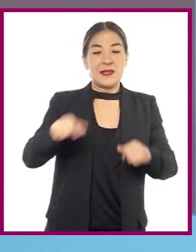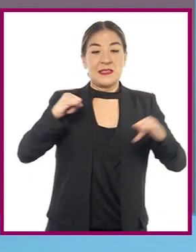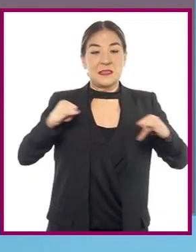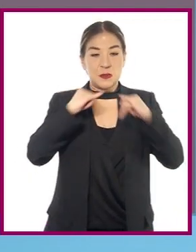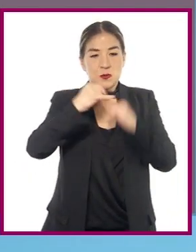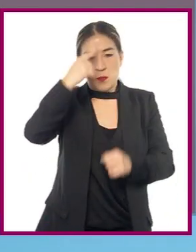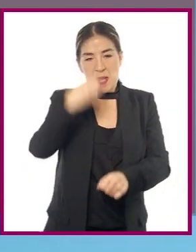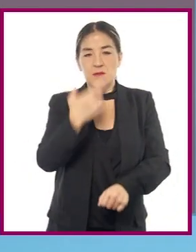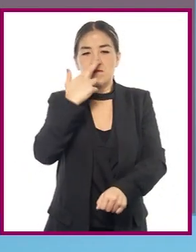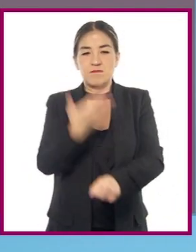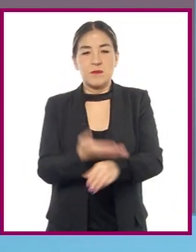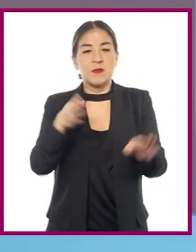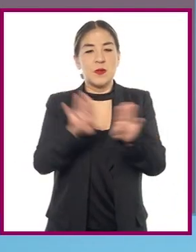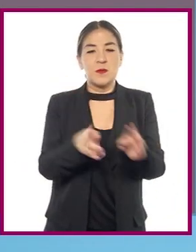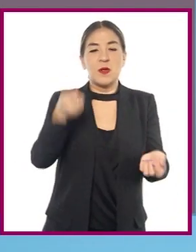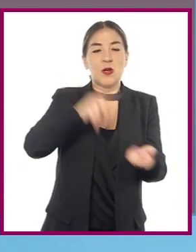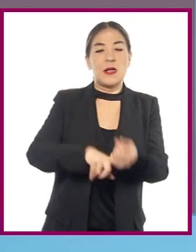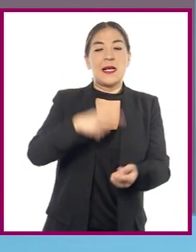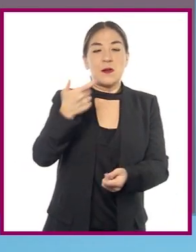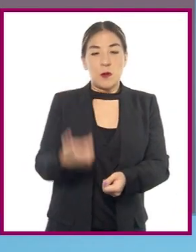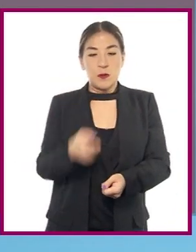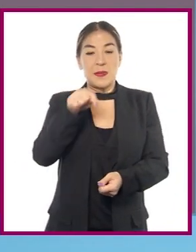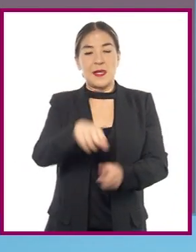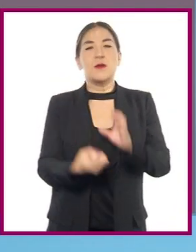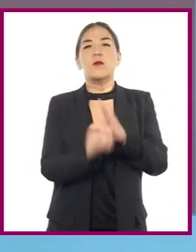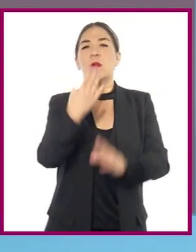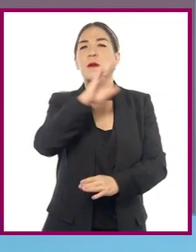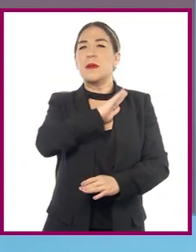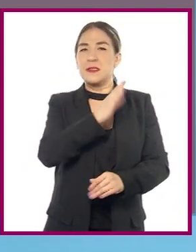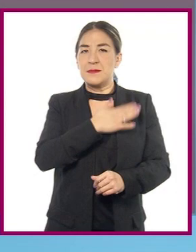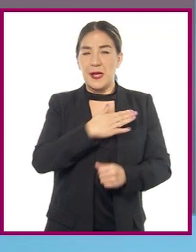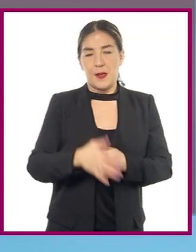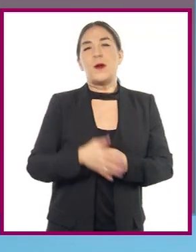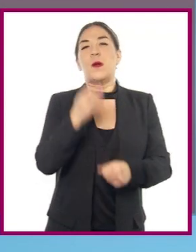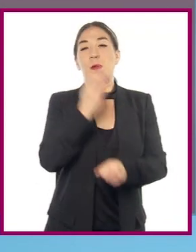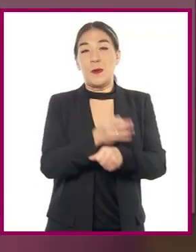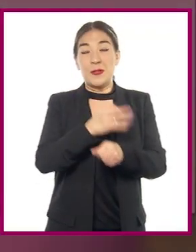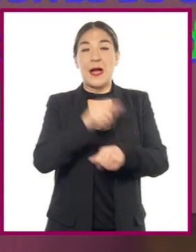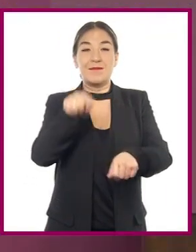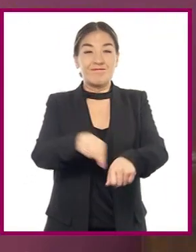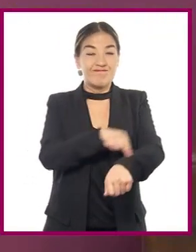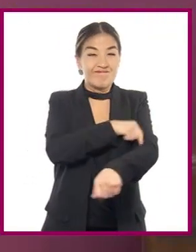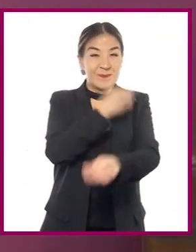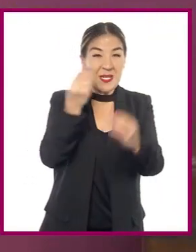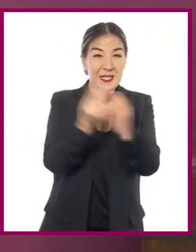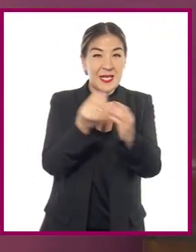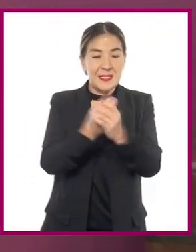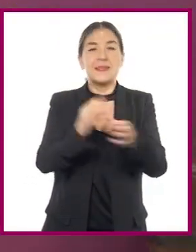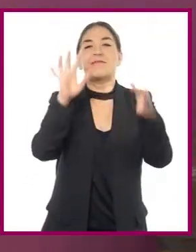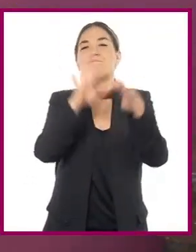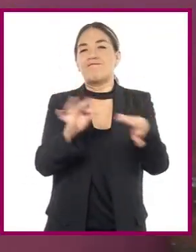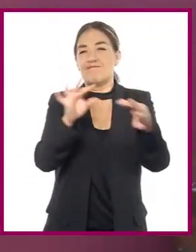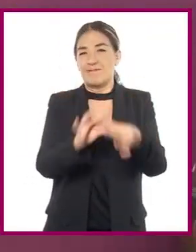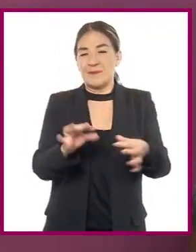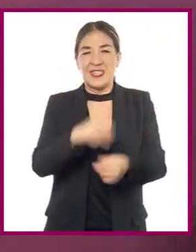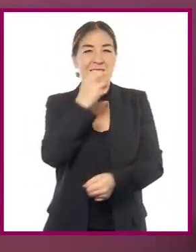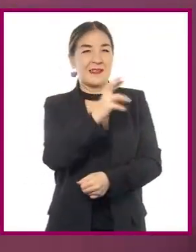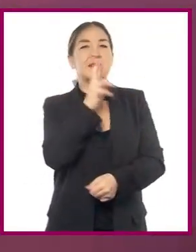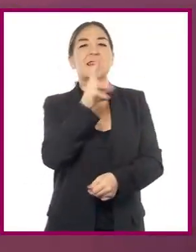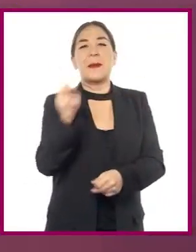España? A lo largo de la sesión iremos respondiendo estas preguntas. En sesiones